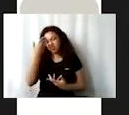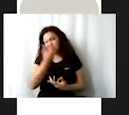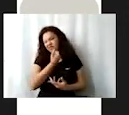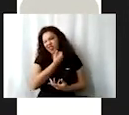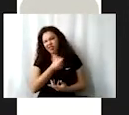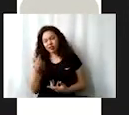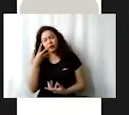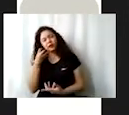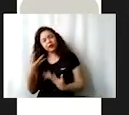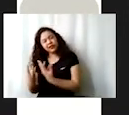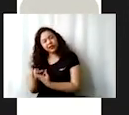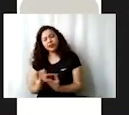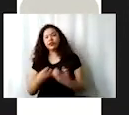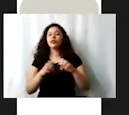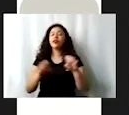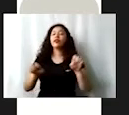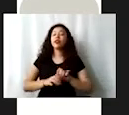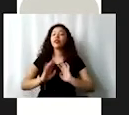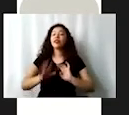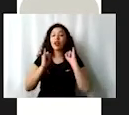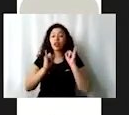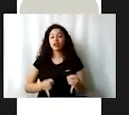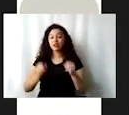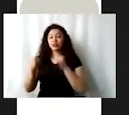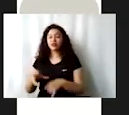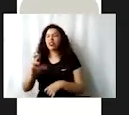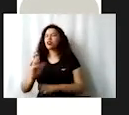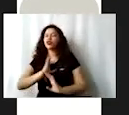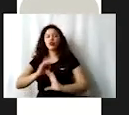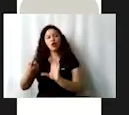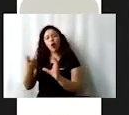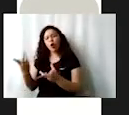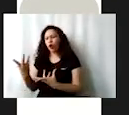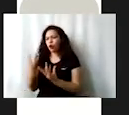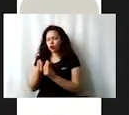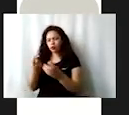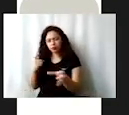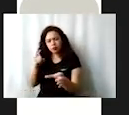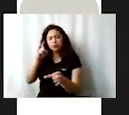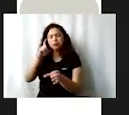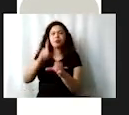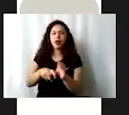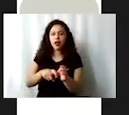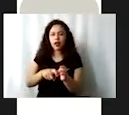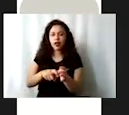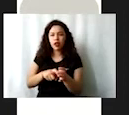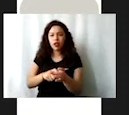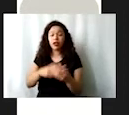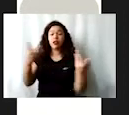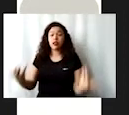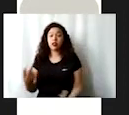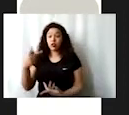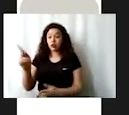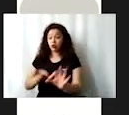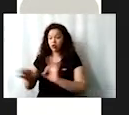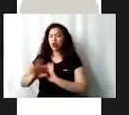equipo y deja de ser individual porque yo me sumo al otro. Es decir, no quiere decir que vas a dejar de hacer tu